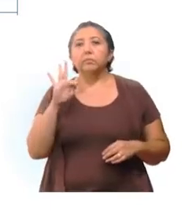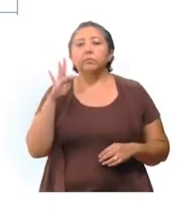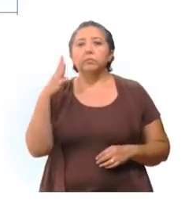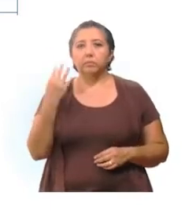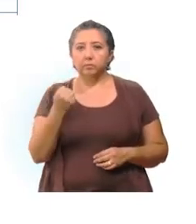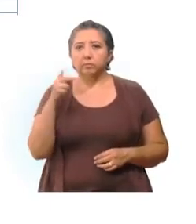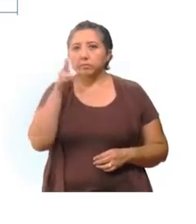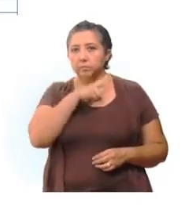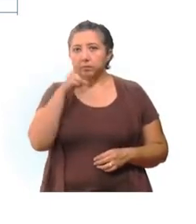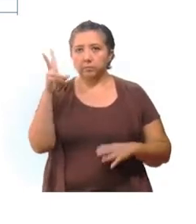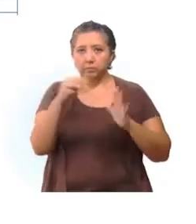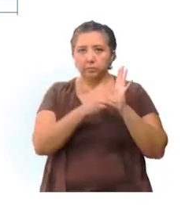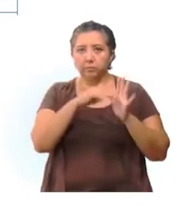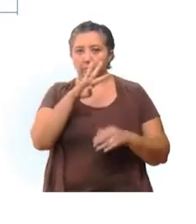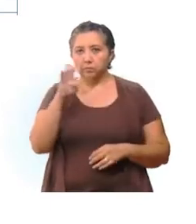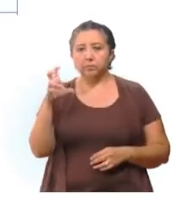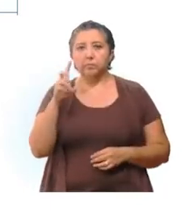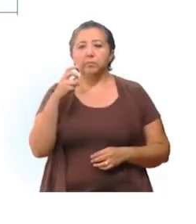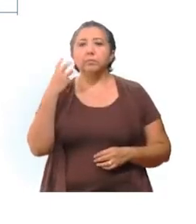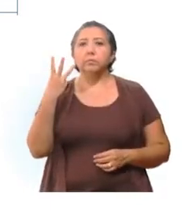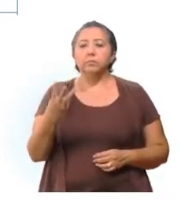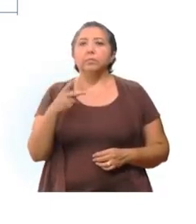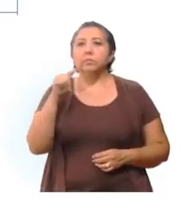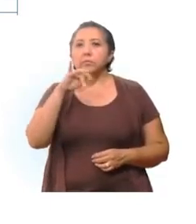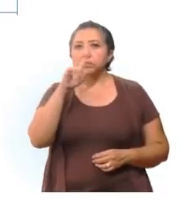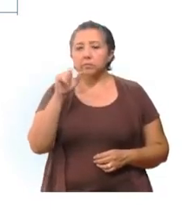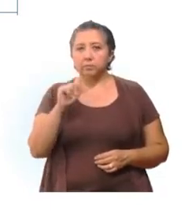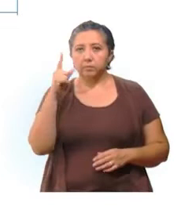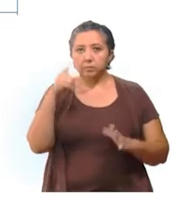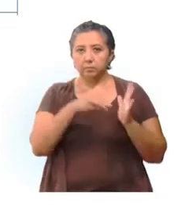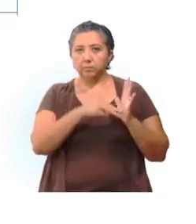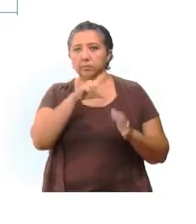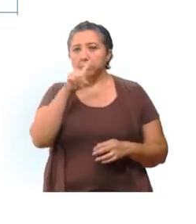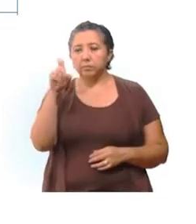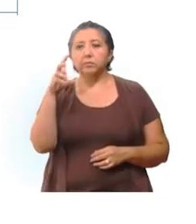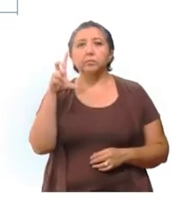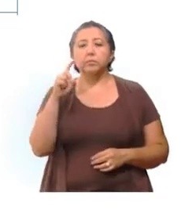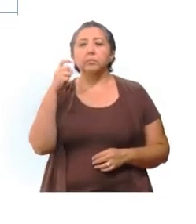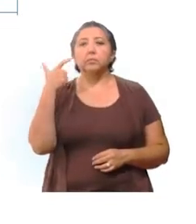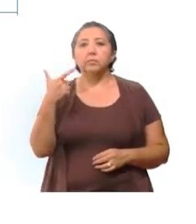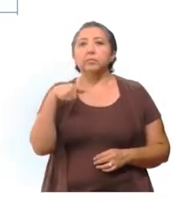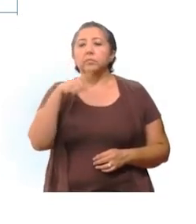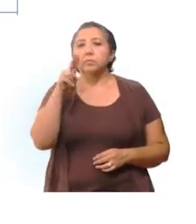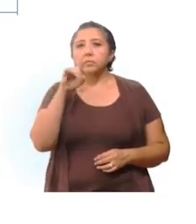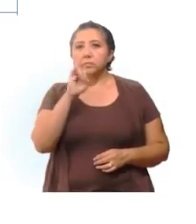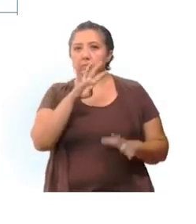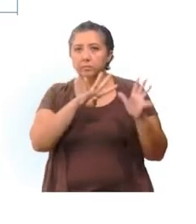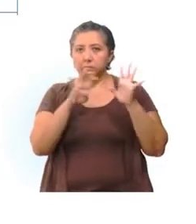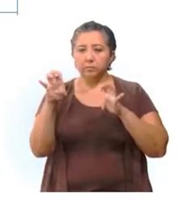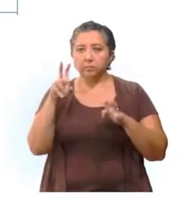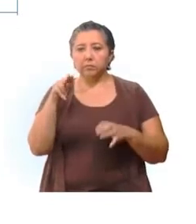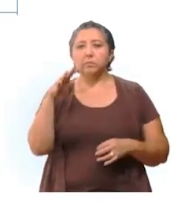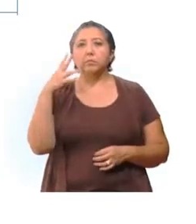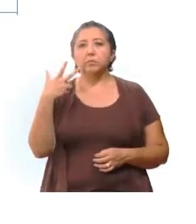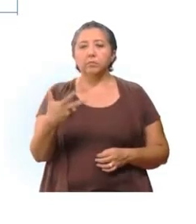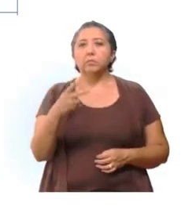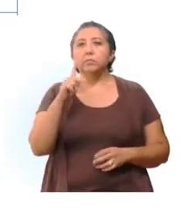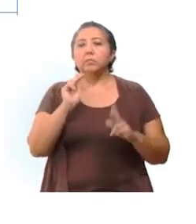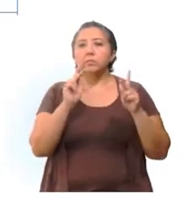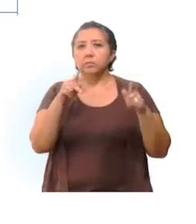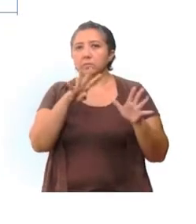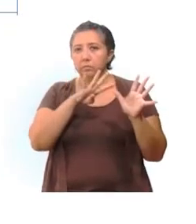23.449, Valladolid 2.433, Tizimín 1.137, Canacín 988,